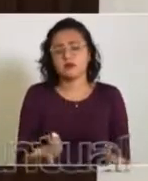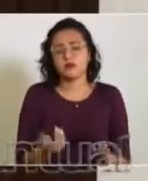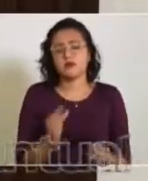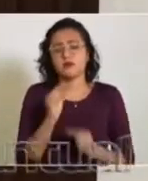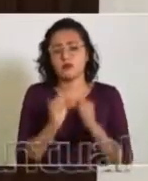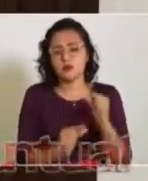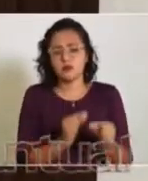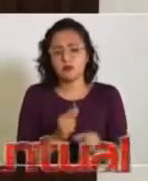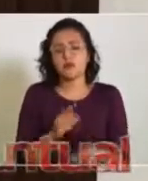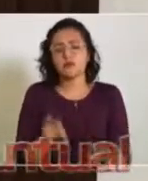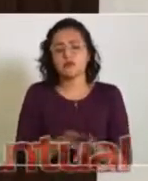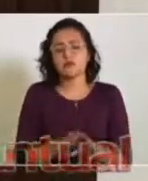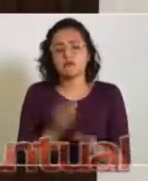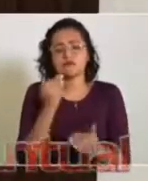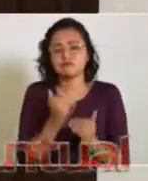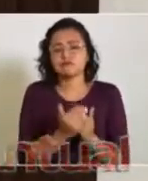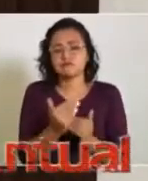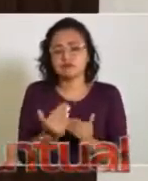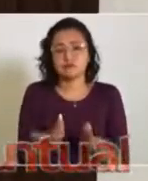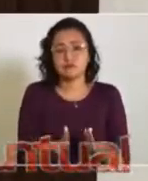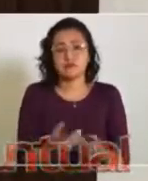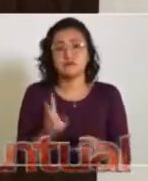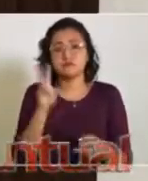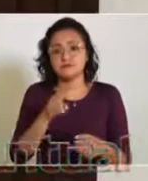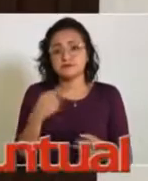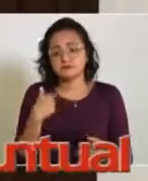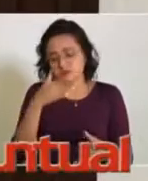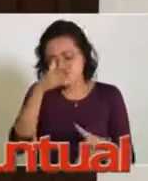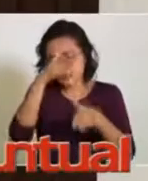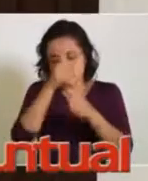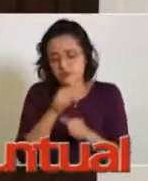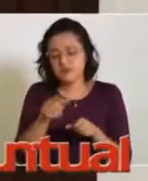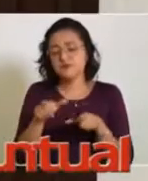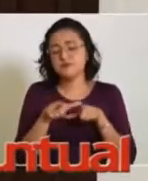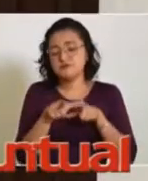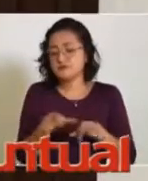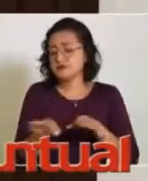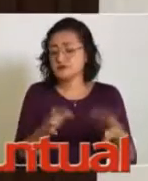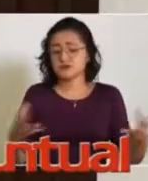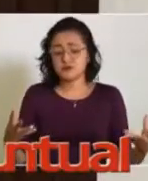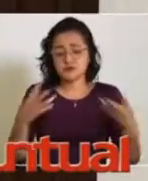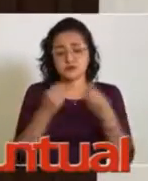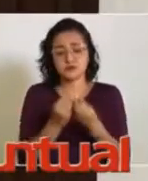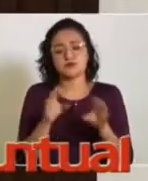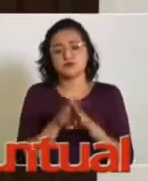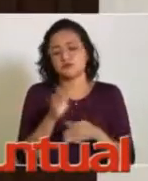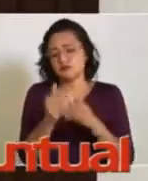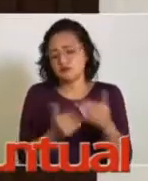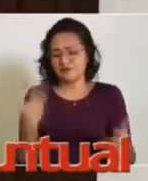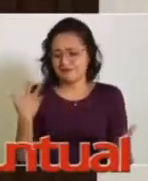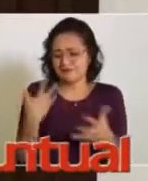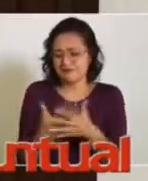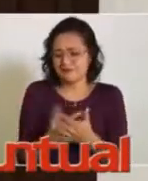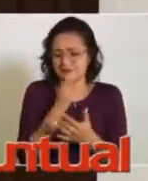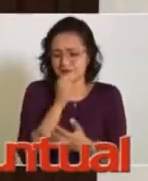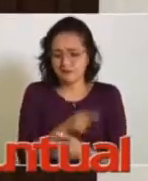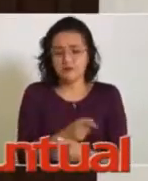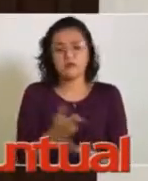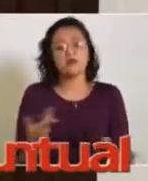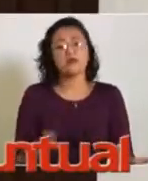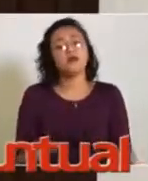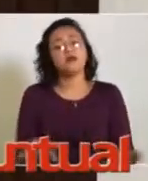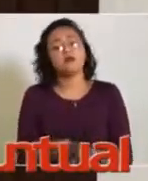y sostenido en el tiempo. El compromiso es el de seguir trabajando juntos, como hasta ahora, y llevaremos a